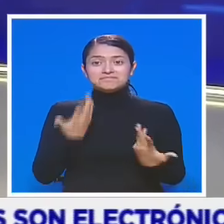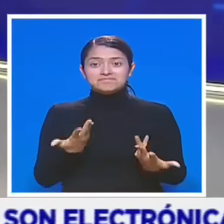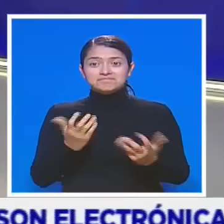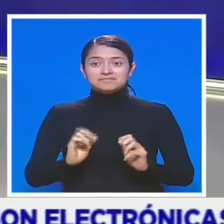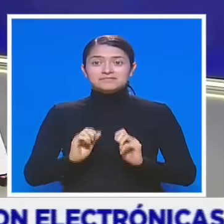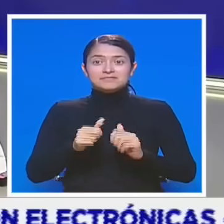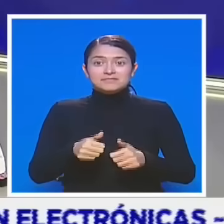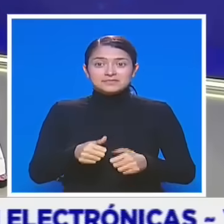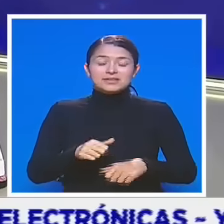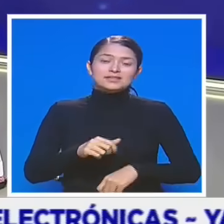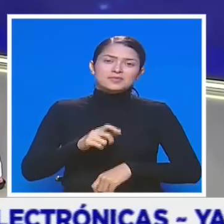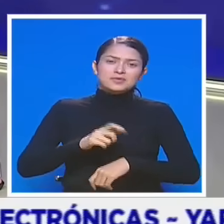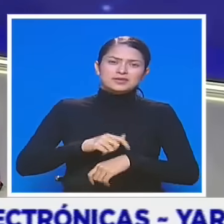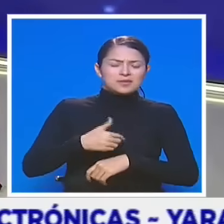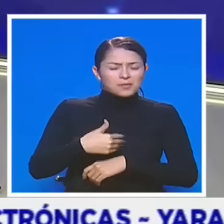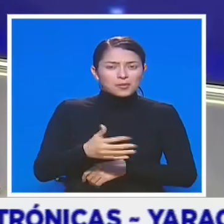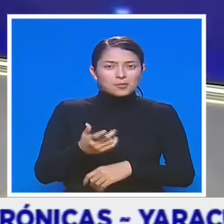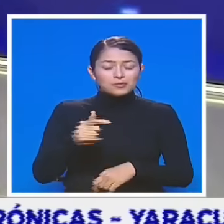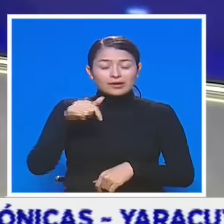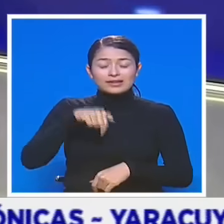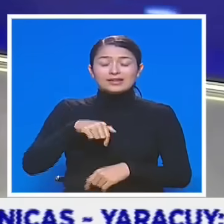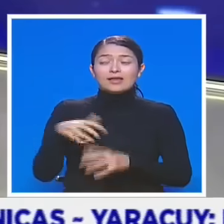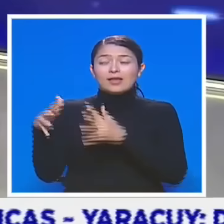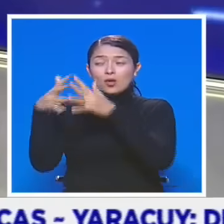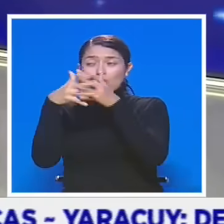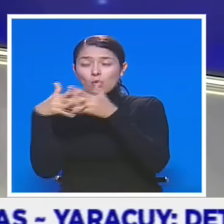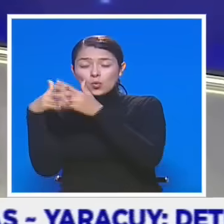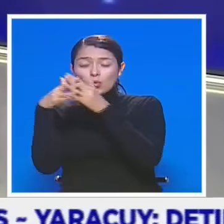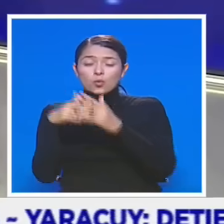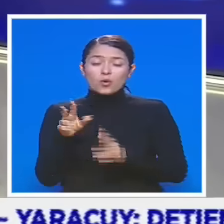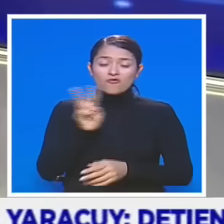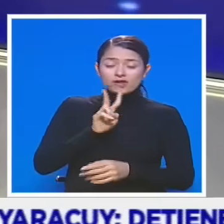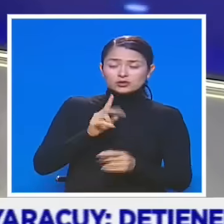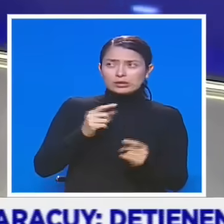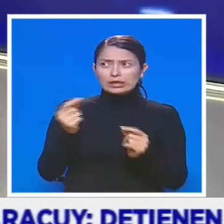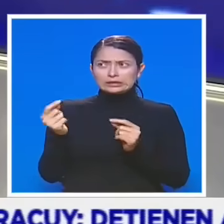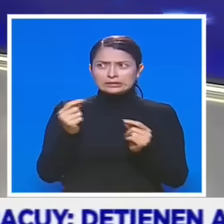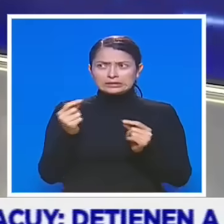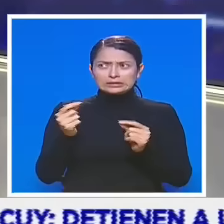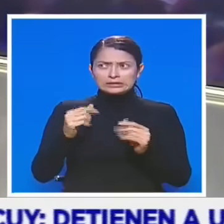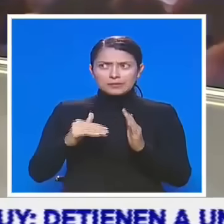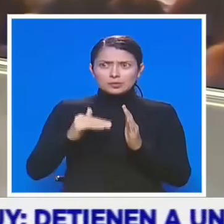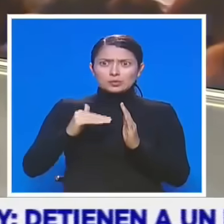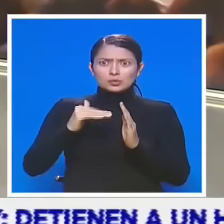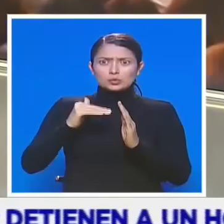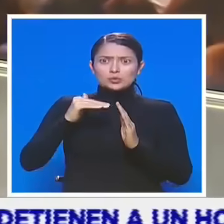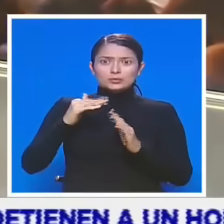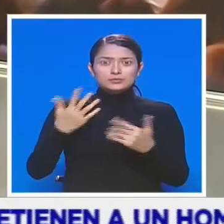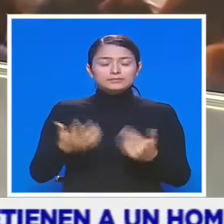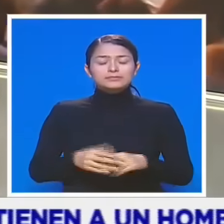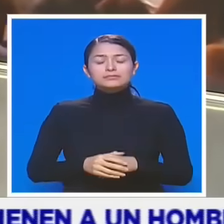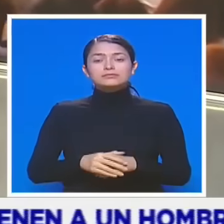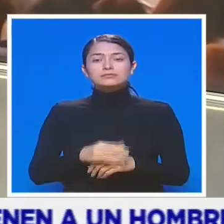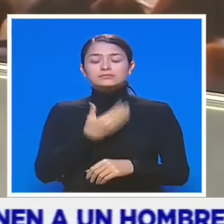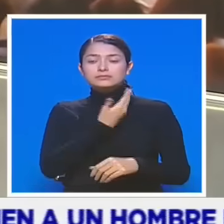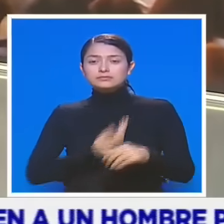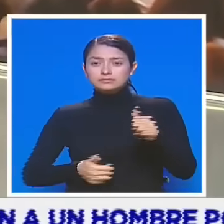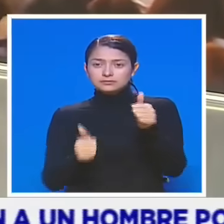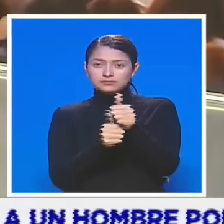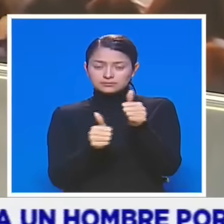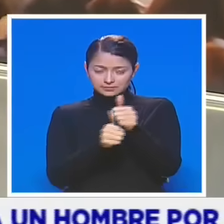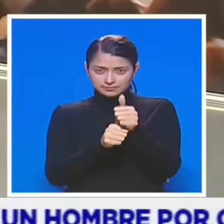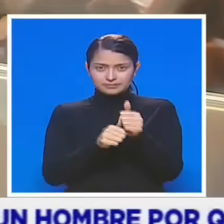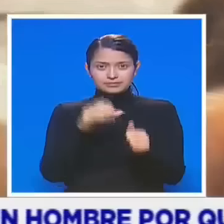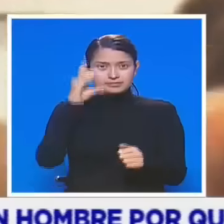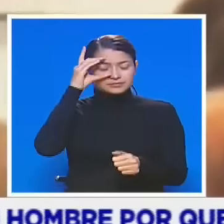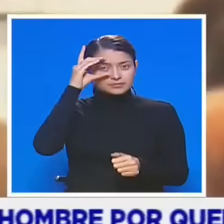Iniciamos este recorrido porque la tensión entre Venezuela y Estados Unidos ha escalado ya a un nuevo nivel. La vicepresidenta de la República, Delcy Rodríguez,